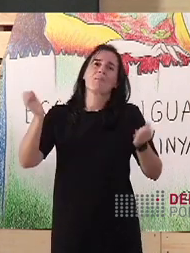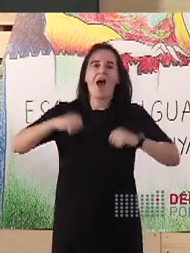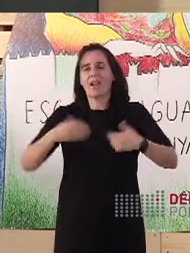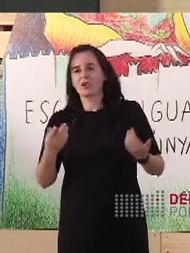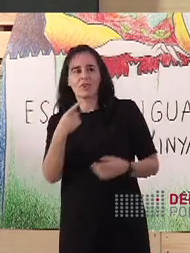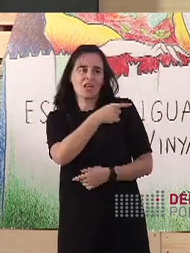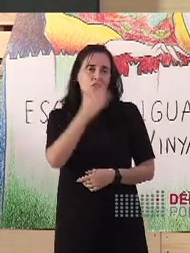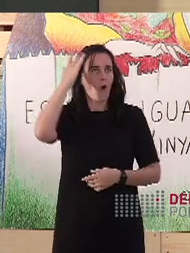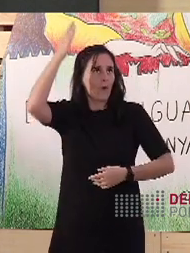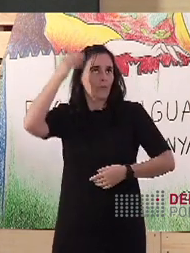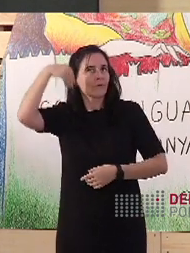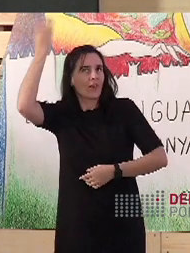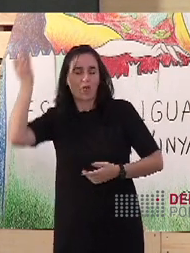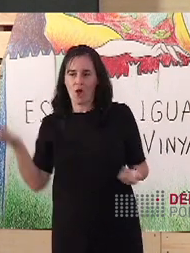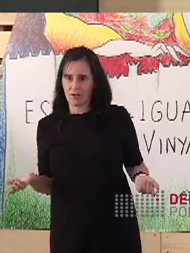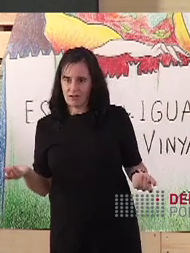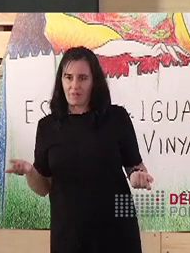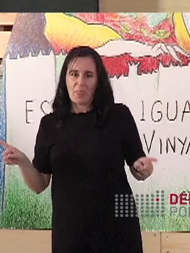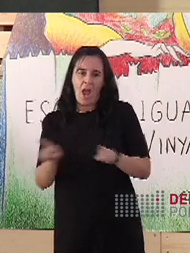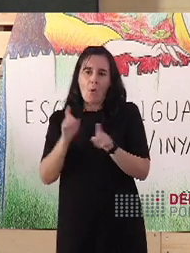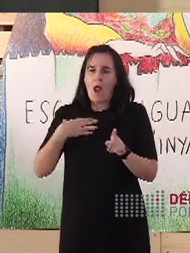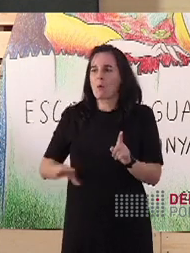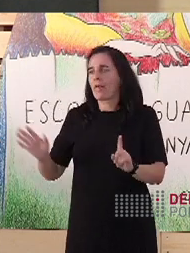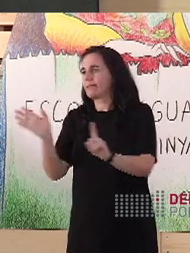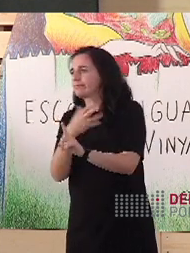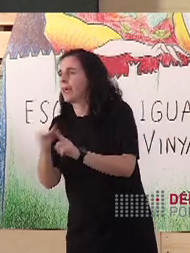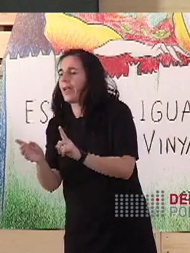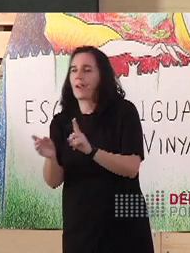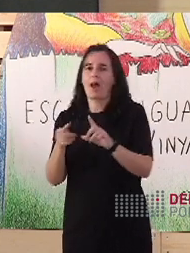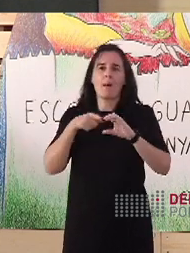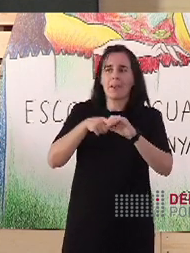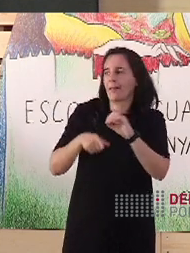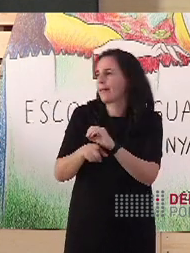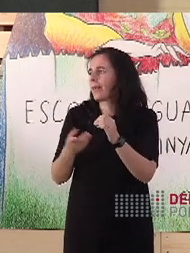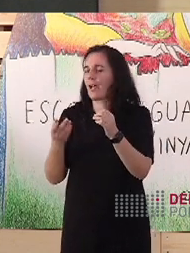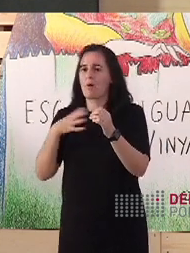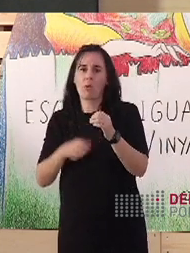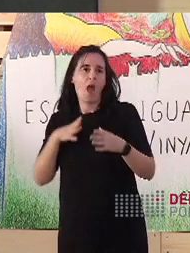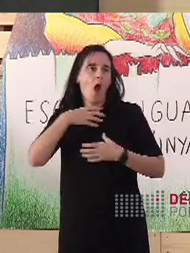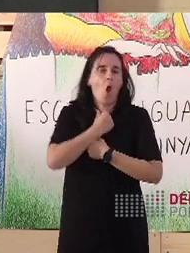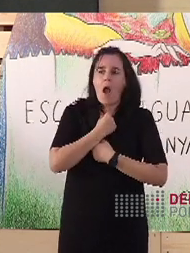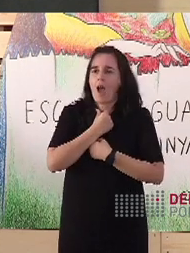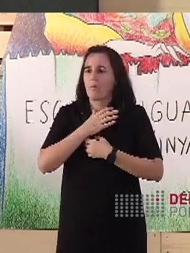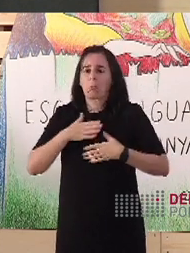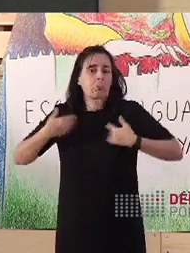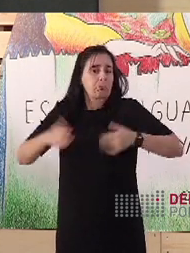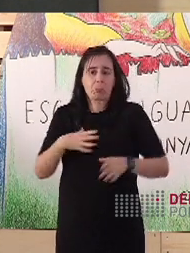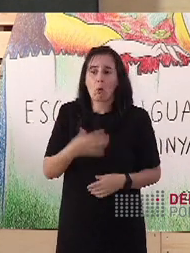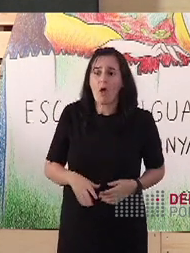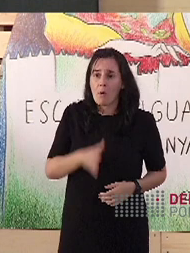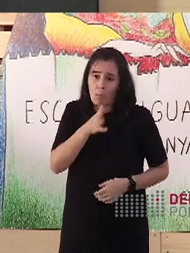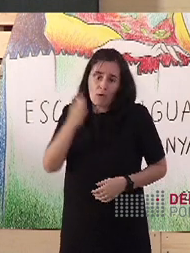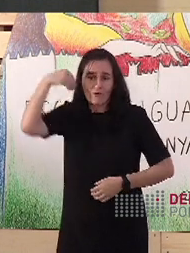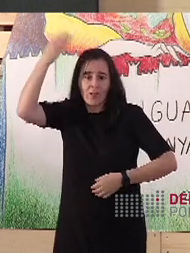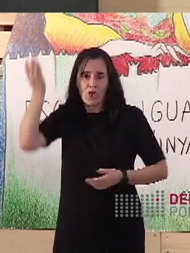Esto es ficción. Que la escupan, que la penetren, que la peguen, que la ahoguen... Bueno, pero como es ficción, a mí me gustaría que la